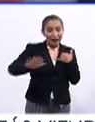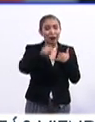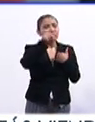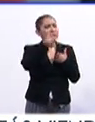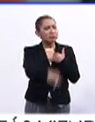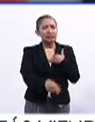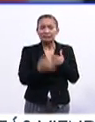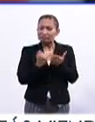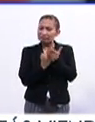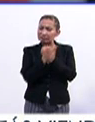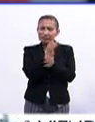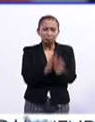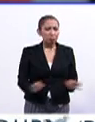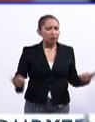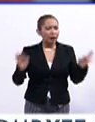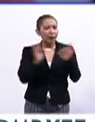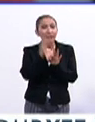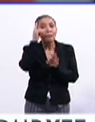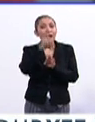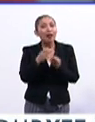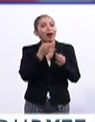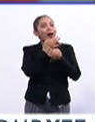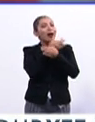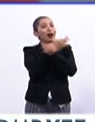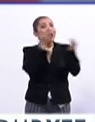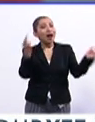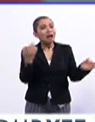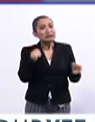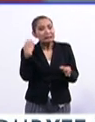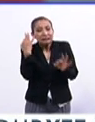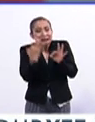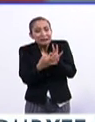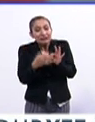etc para dar a conocer